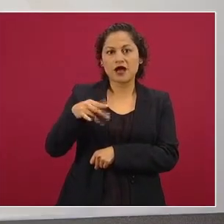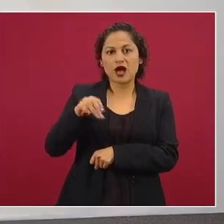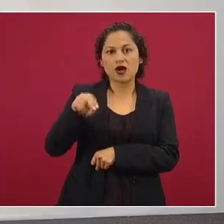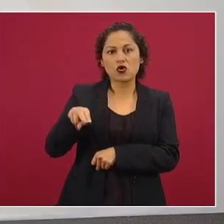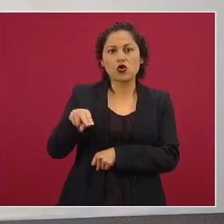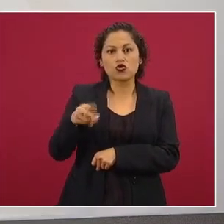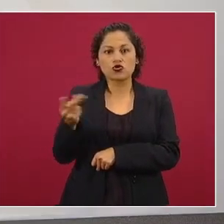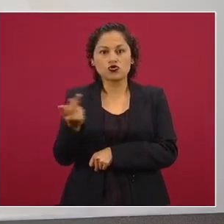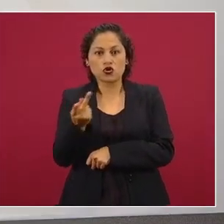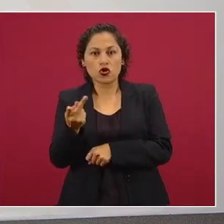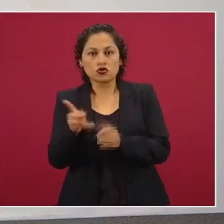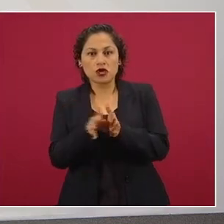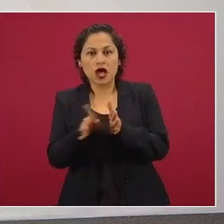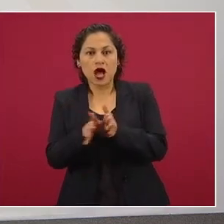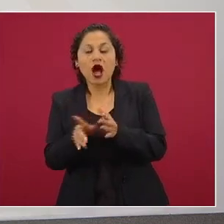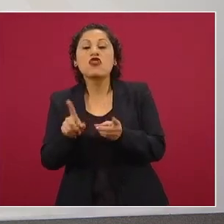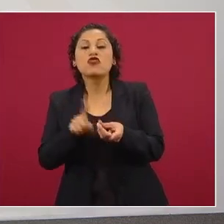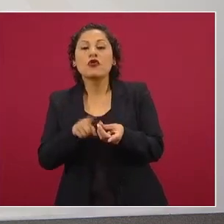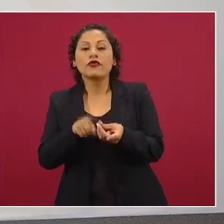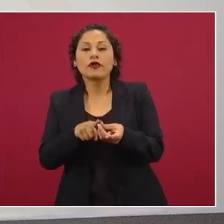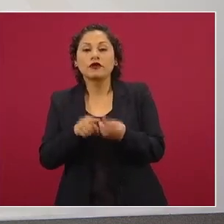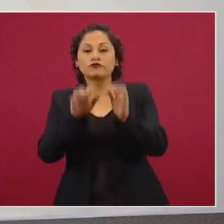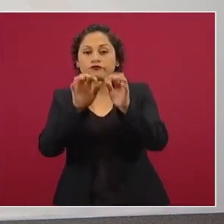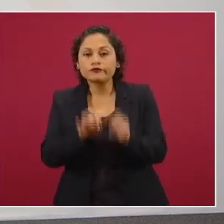desde Estados Unidos,